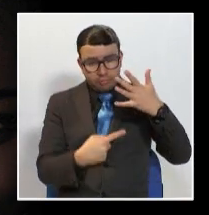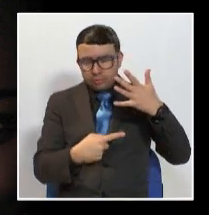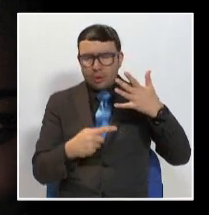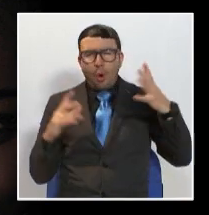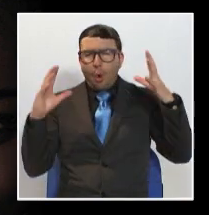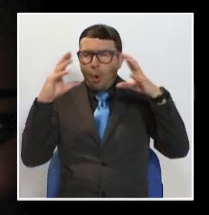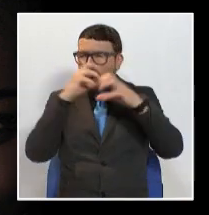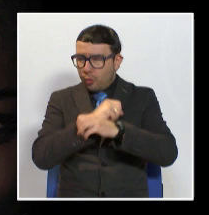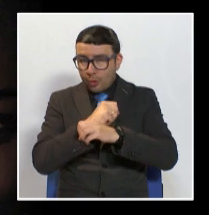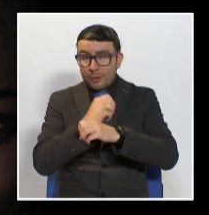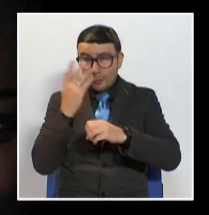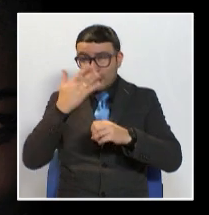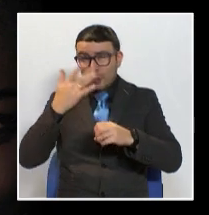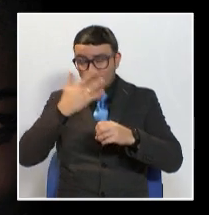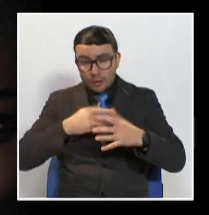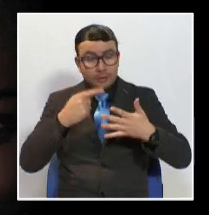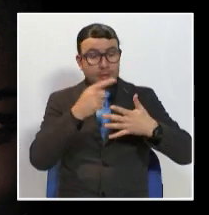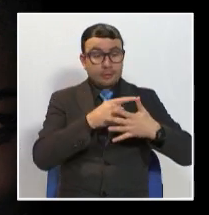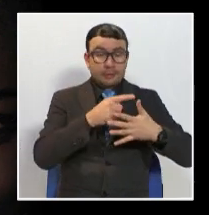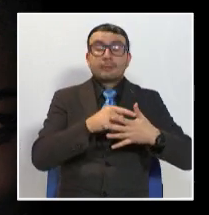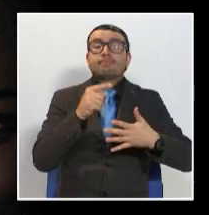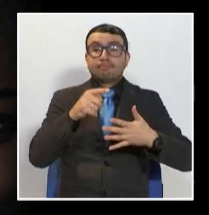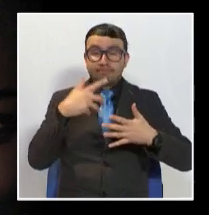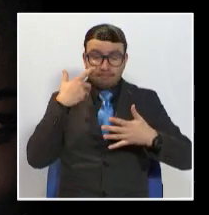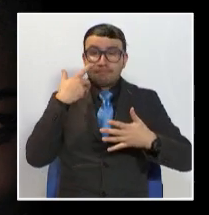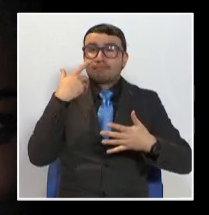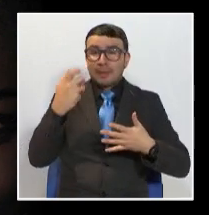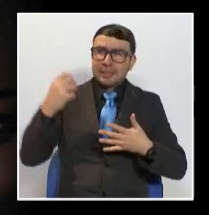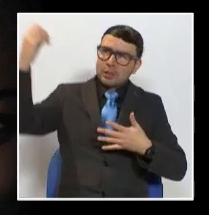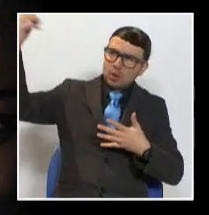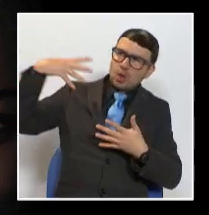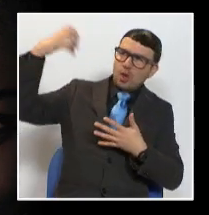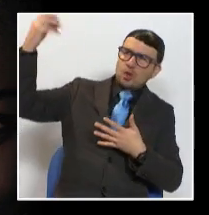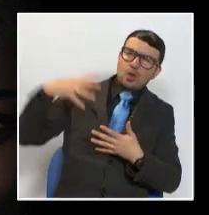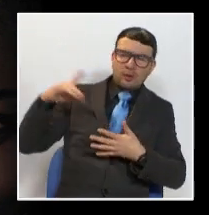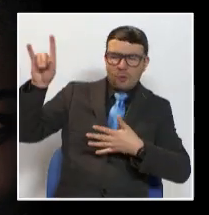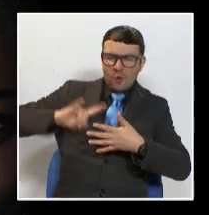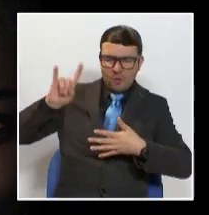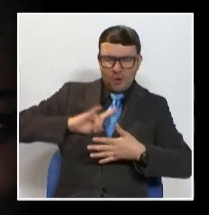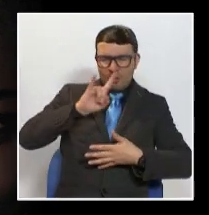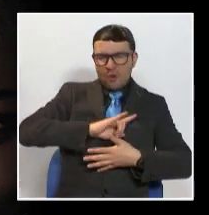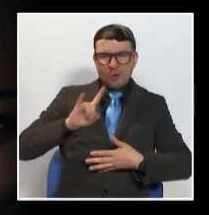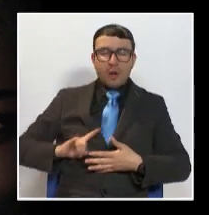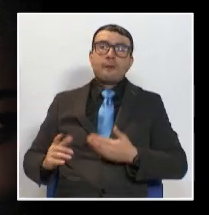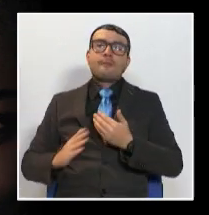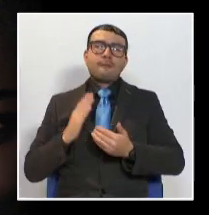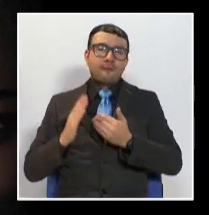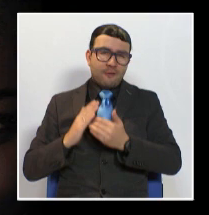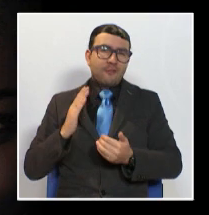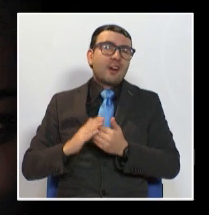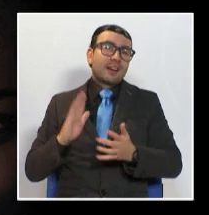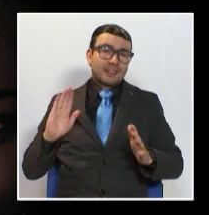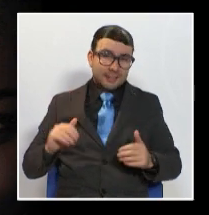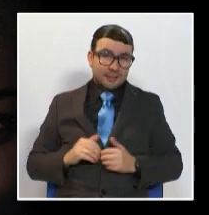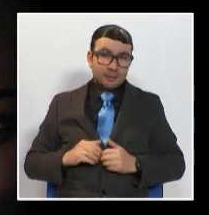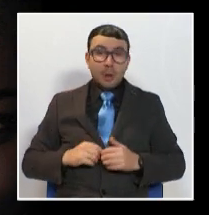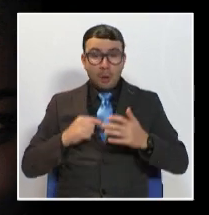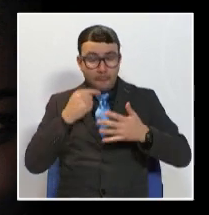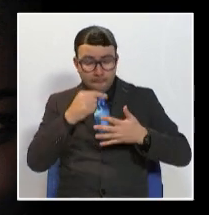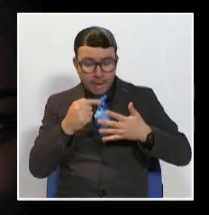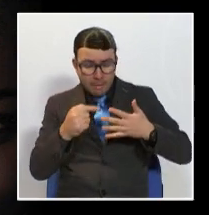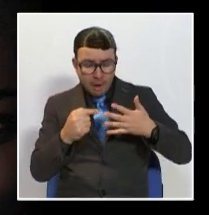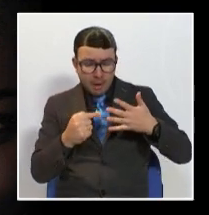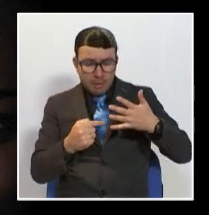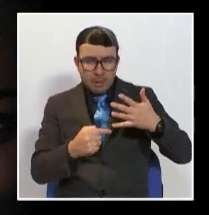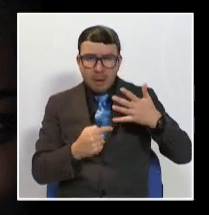propensos a lesiones causadas por el daño solar, lesiones premalignas o lesiones malignas de piel, no así los pacientes con pieles más oscuras.